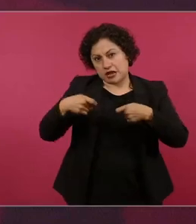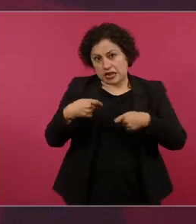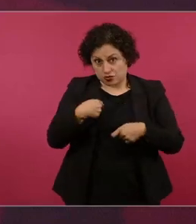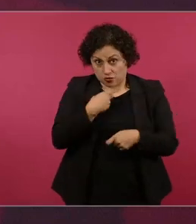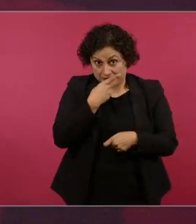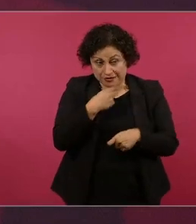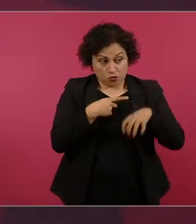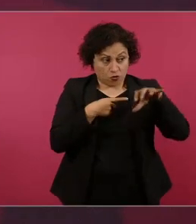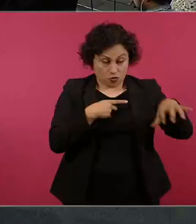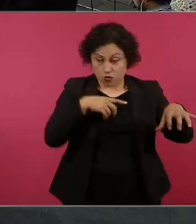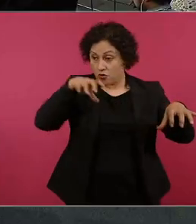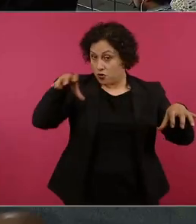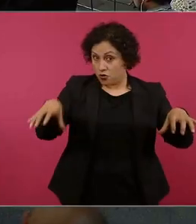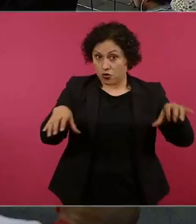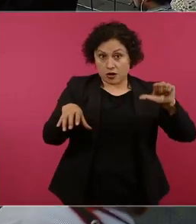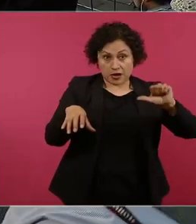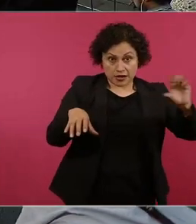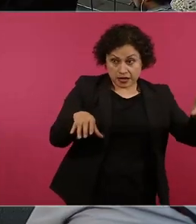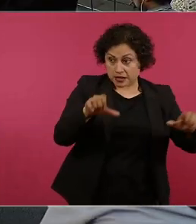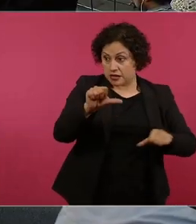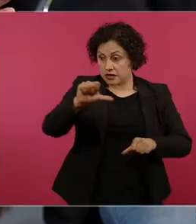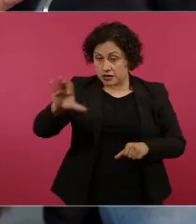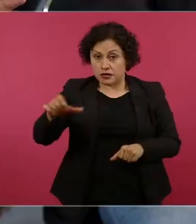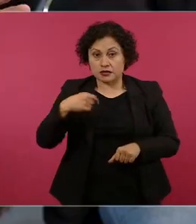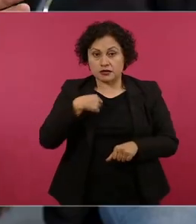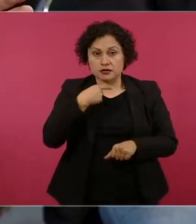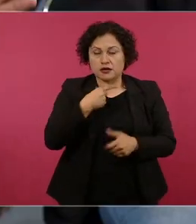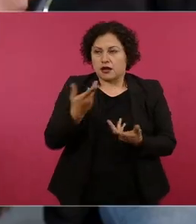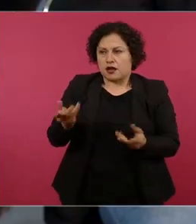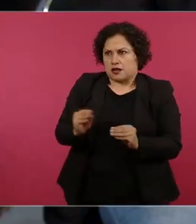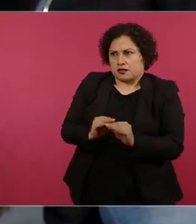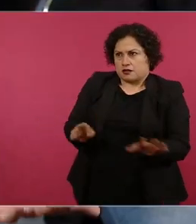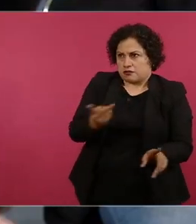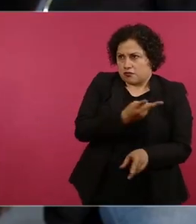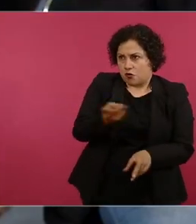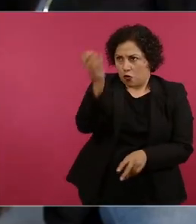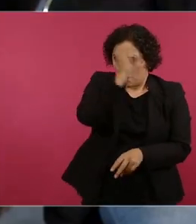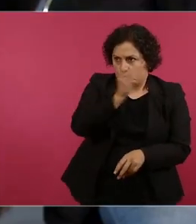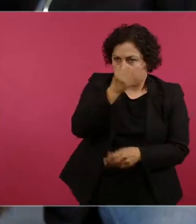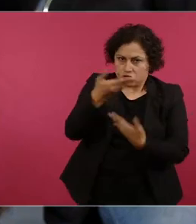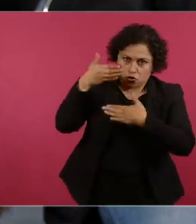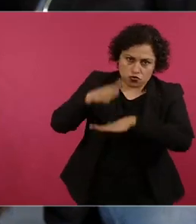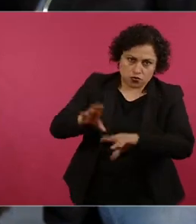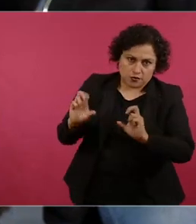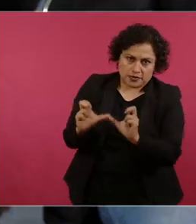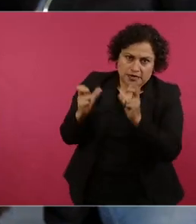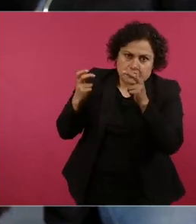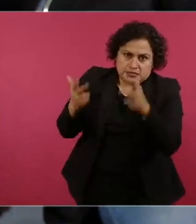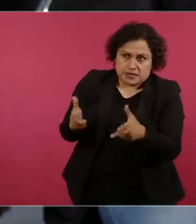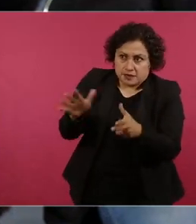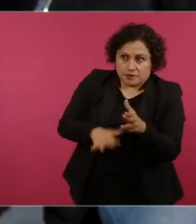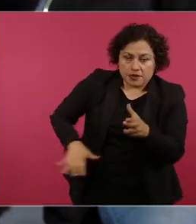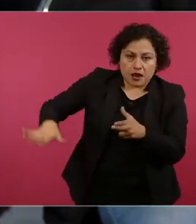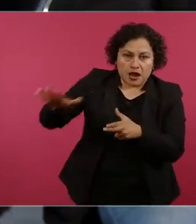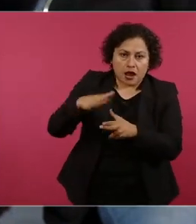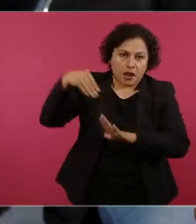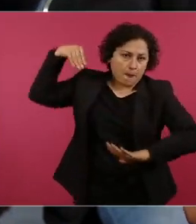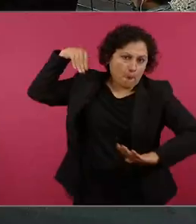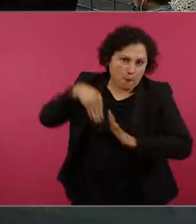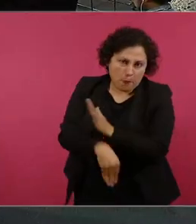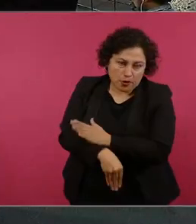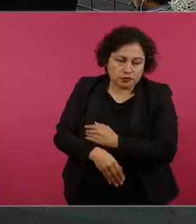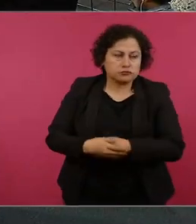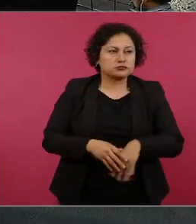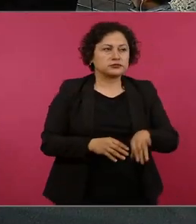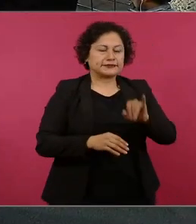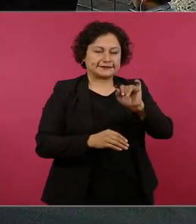dos sbre en Chiapas sí sí sí sí la descomposición que hay en esa región Sí sí sí pero